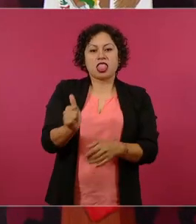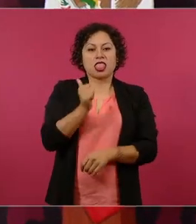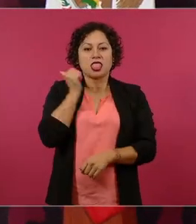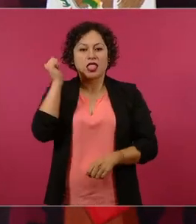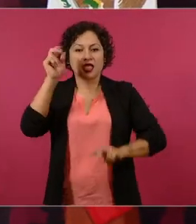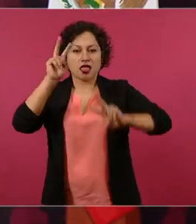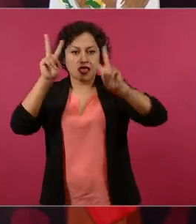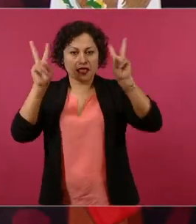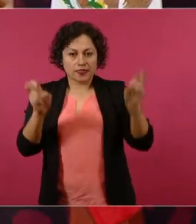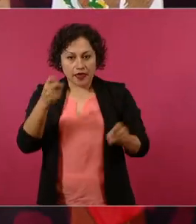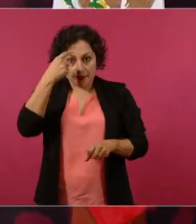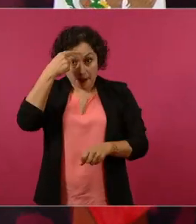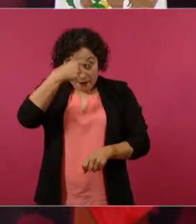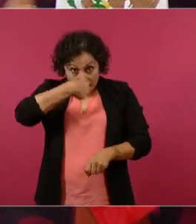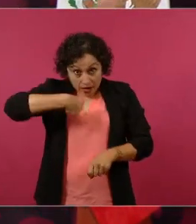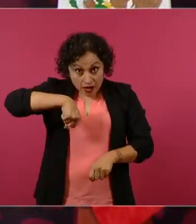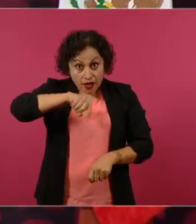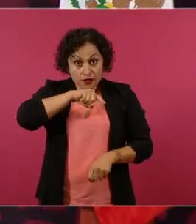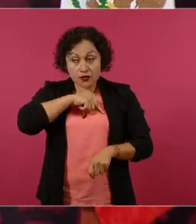nosotros